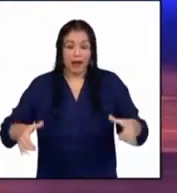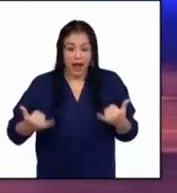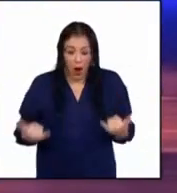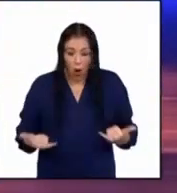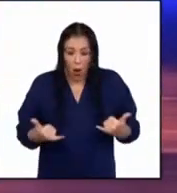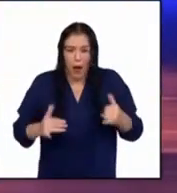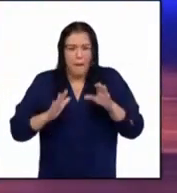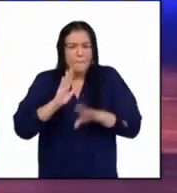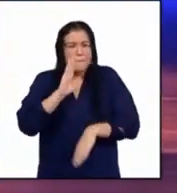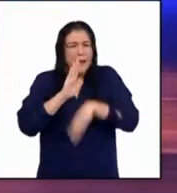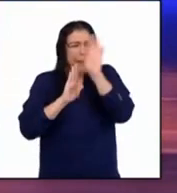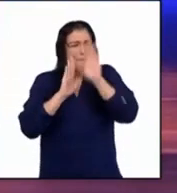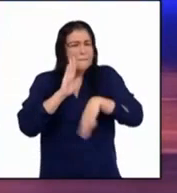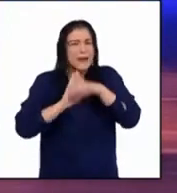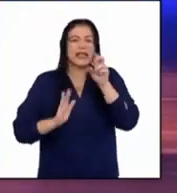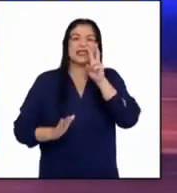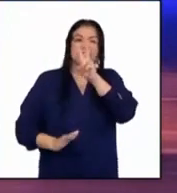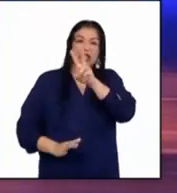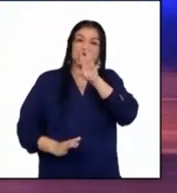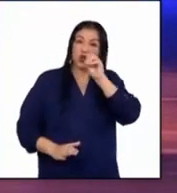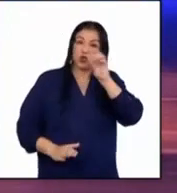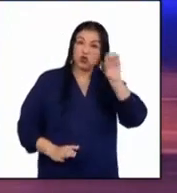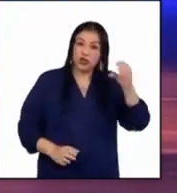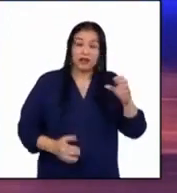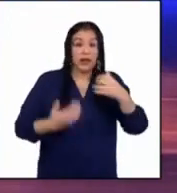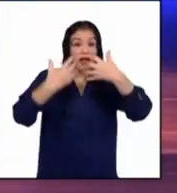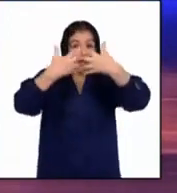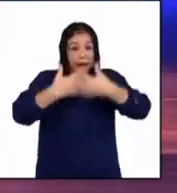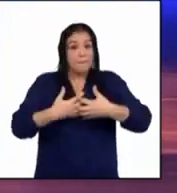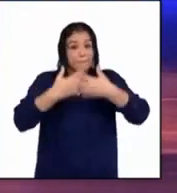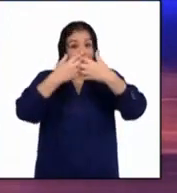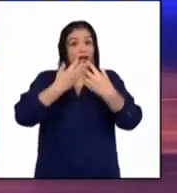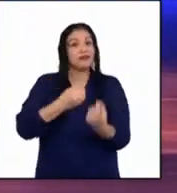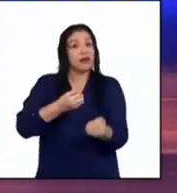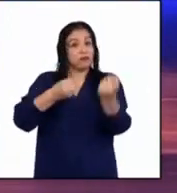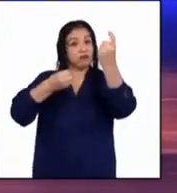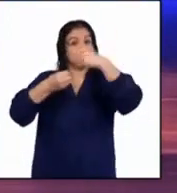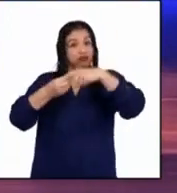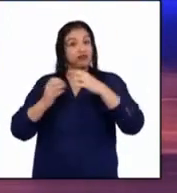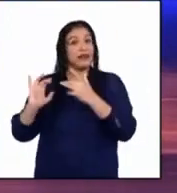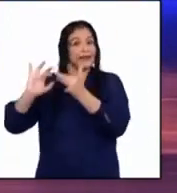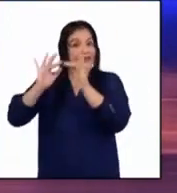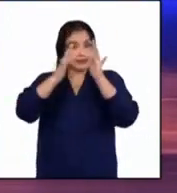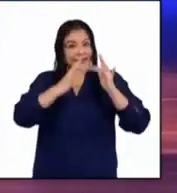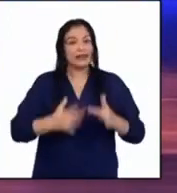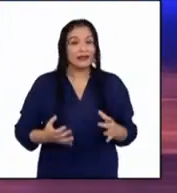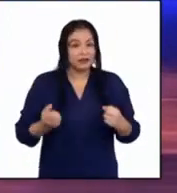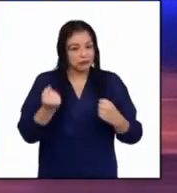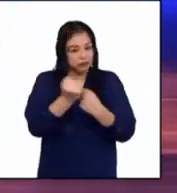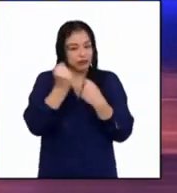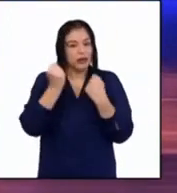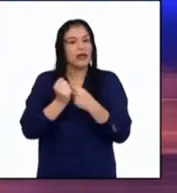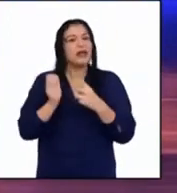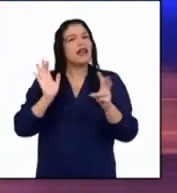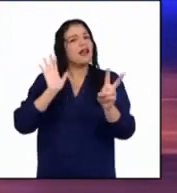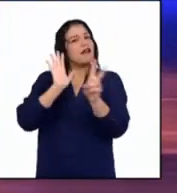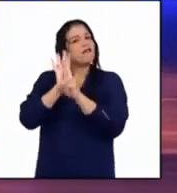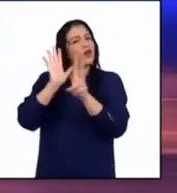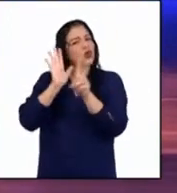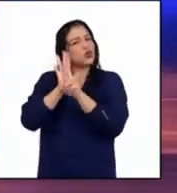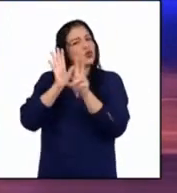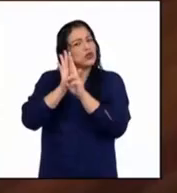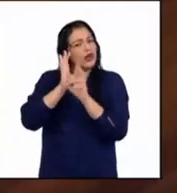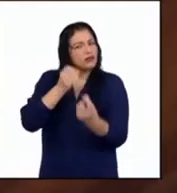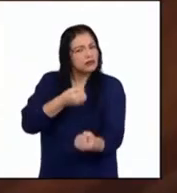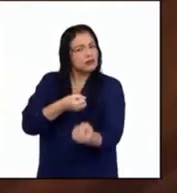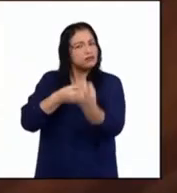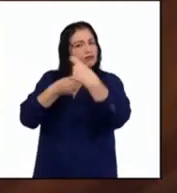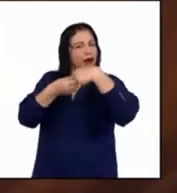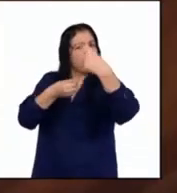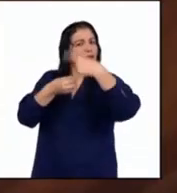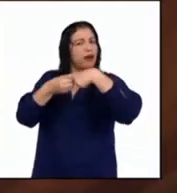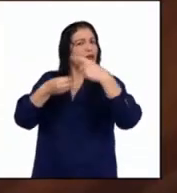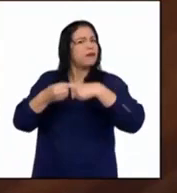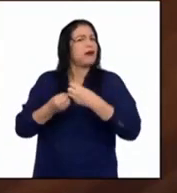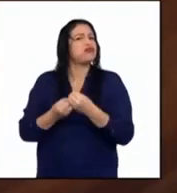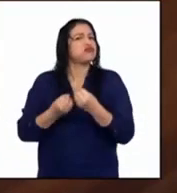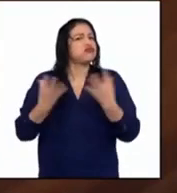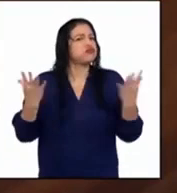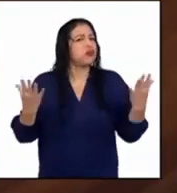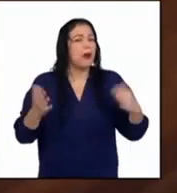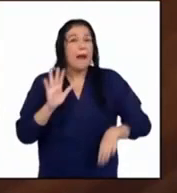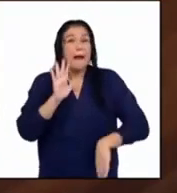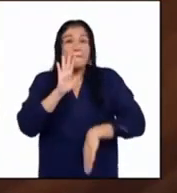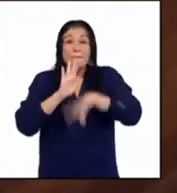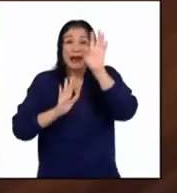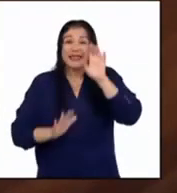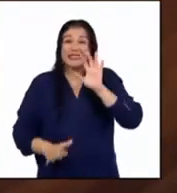de 200 empresas forman parte de esta red de acopio y la movilización de voluntarios que participan de esta red activamente suma